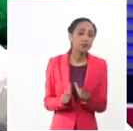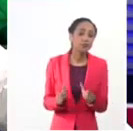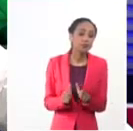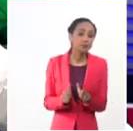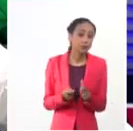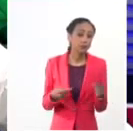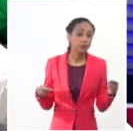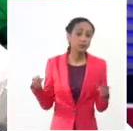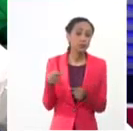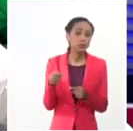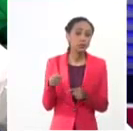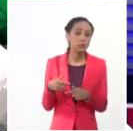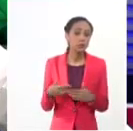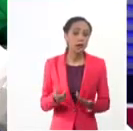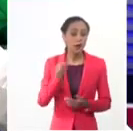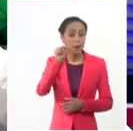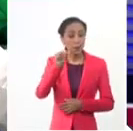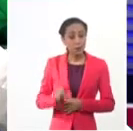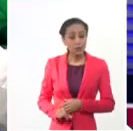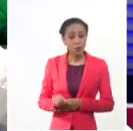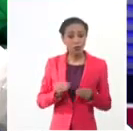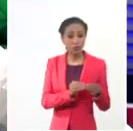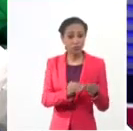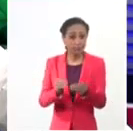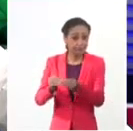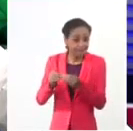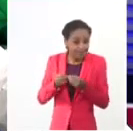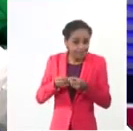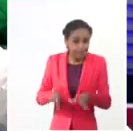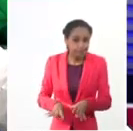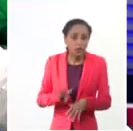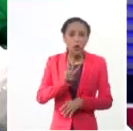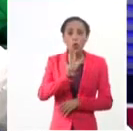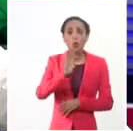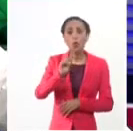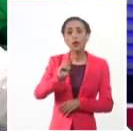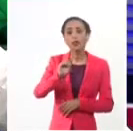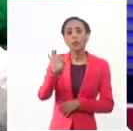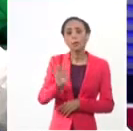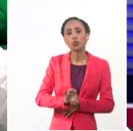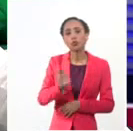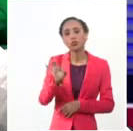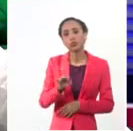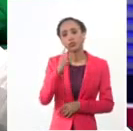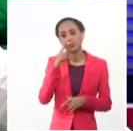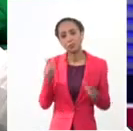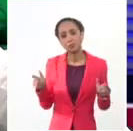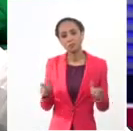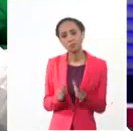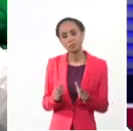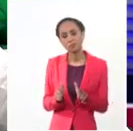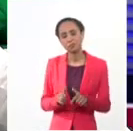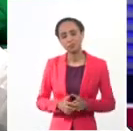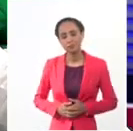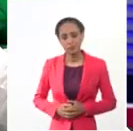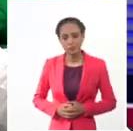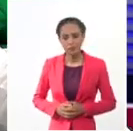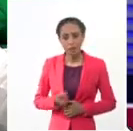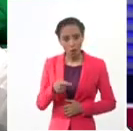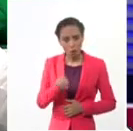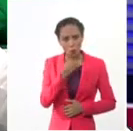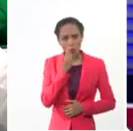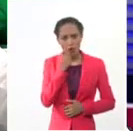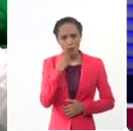fundamentalmente de los casos autóctonos en un 40%. Y ahora vemos un gráfico